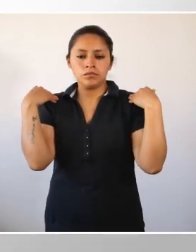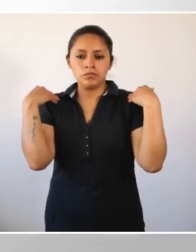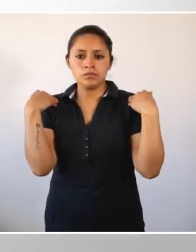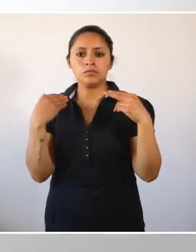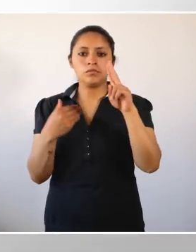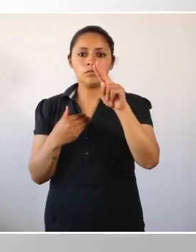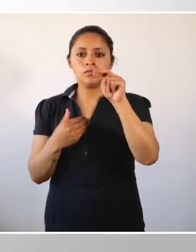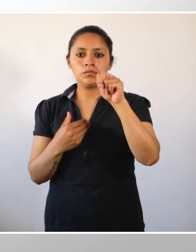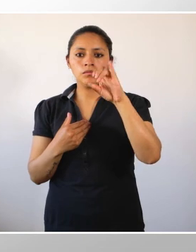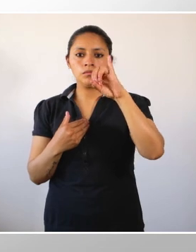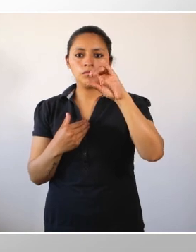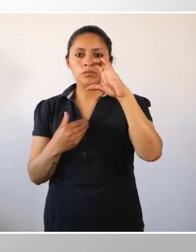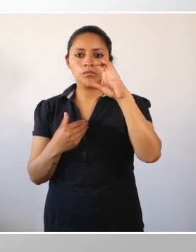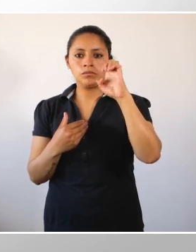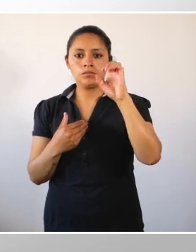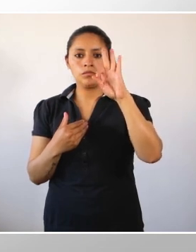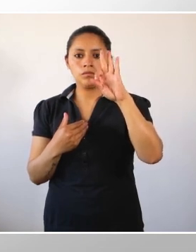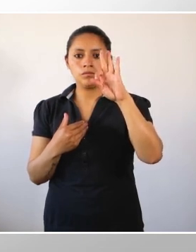Educación y UNICEF.